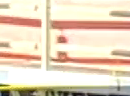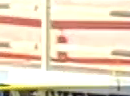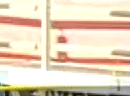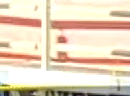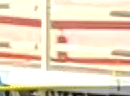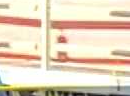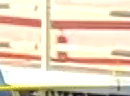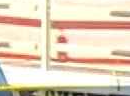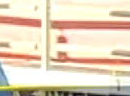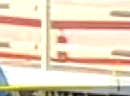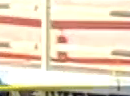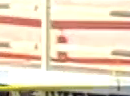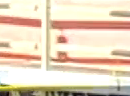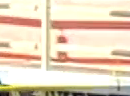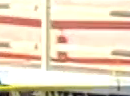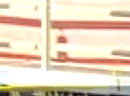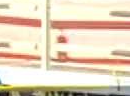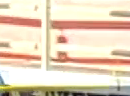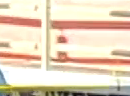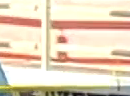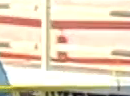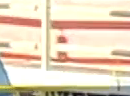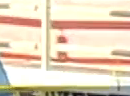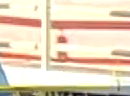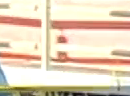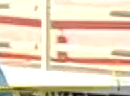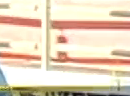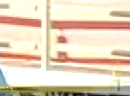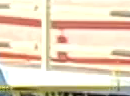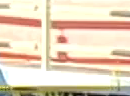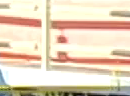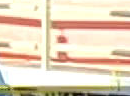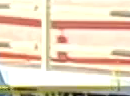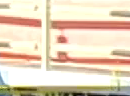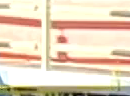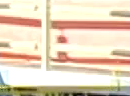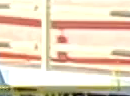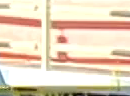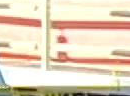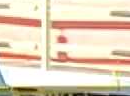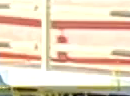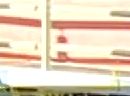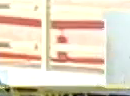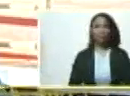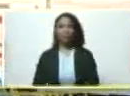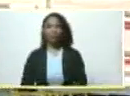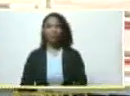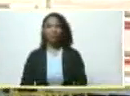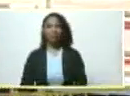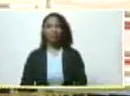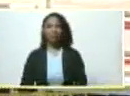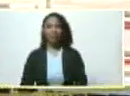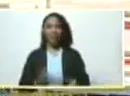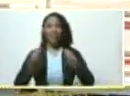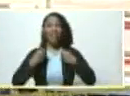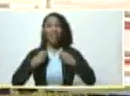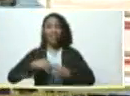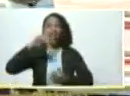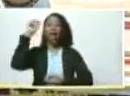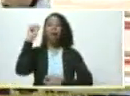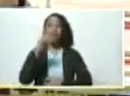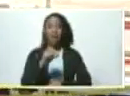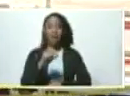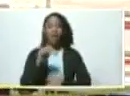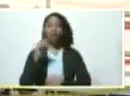¡Que vivan! ¡Que vivan los CLAP! ¡Que viva también! ¡Que